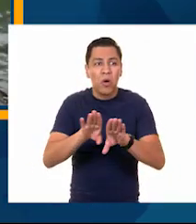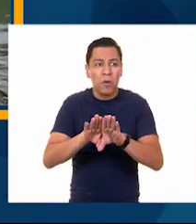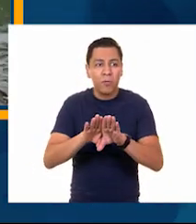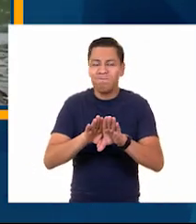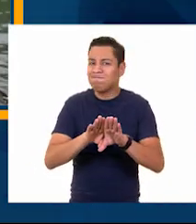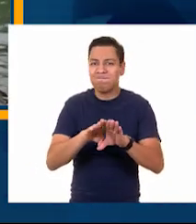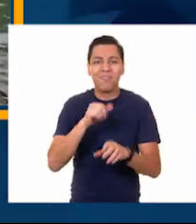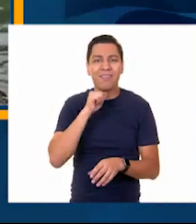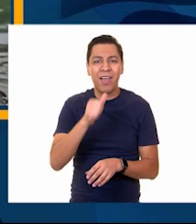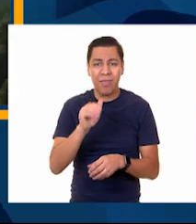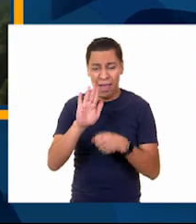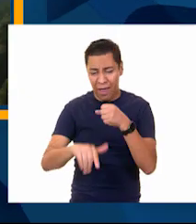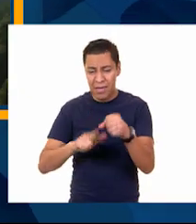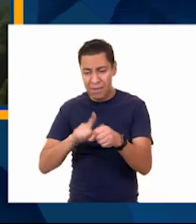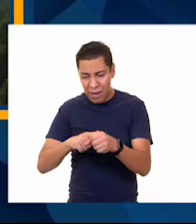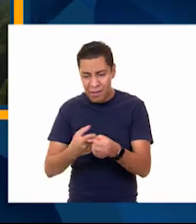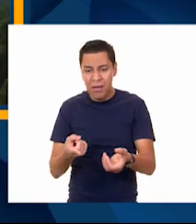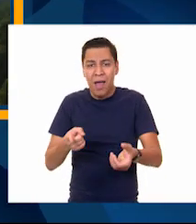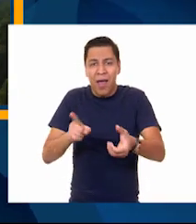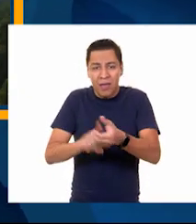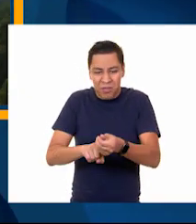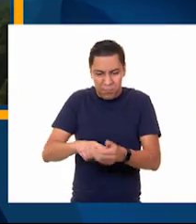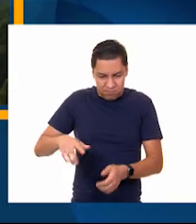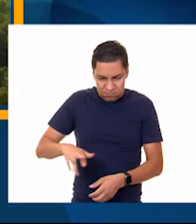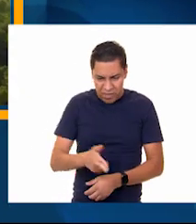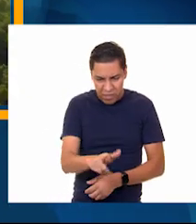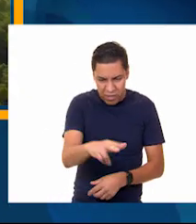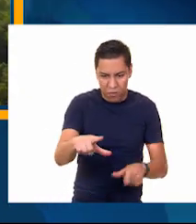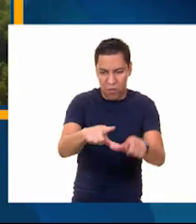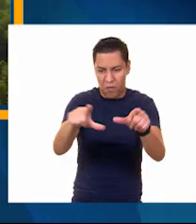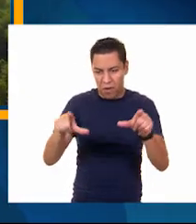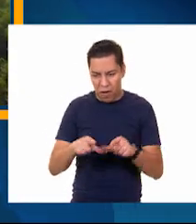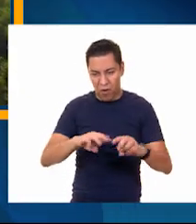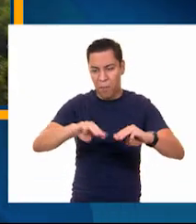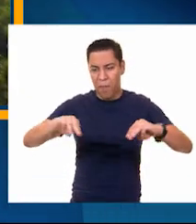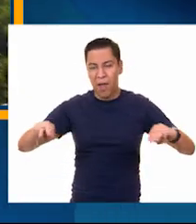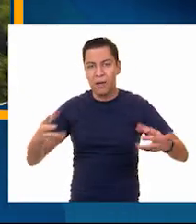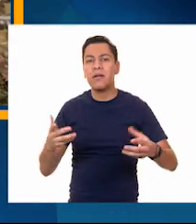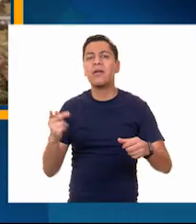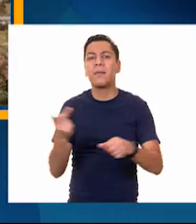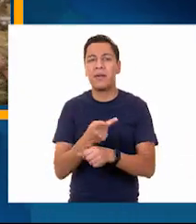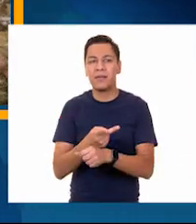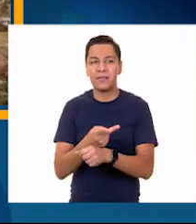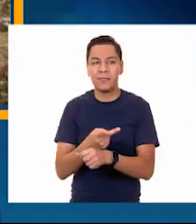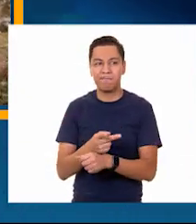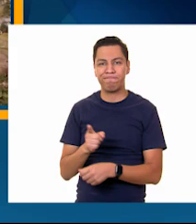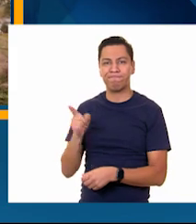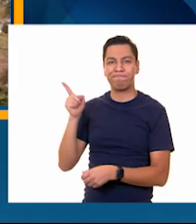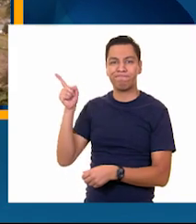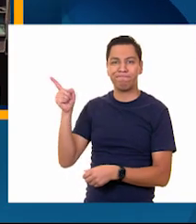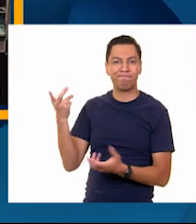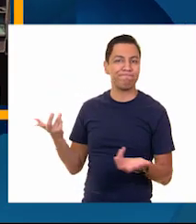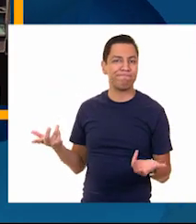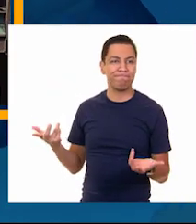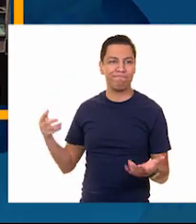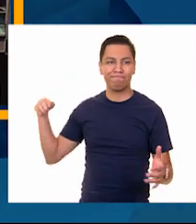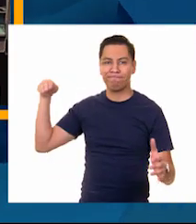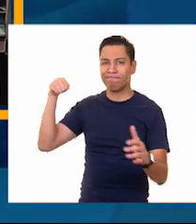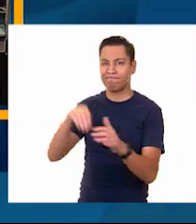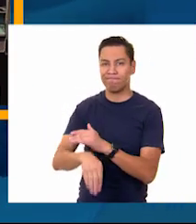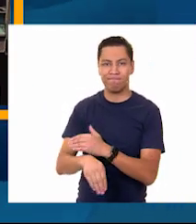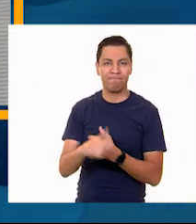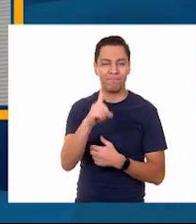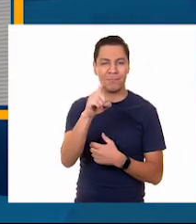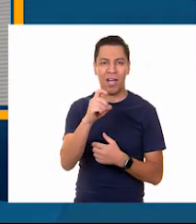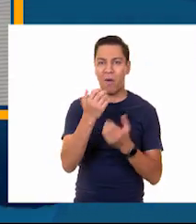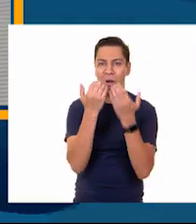como a los ecosistemas. Entre las afectaciones al medio ambiente están la desertificación como